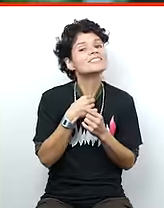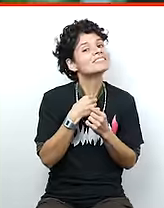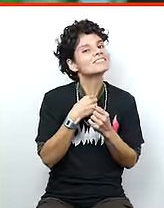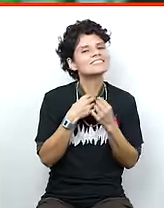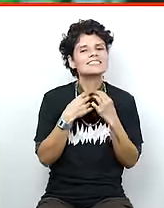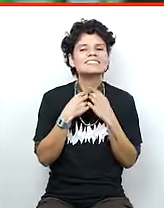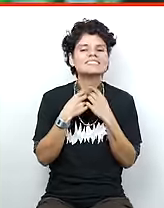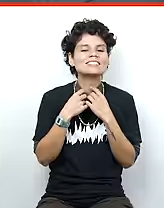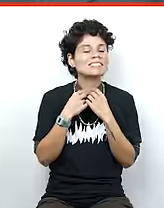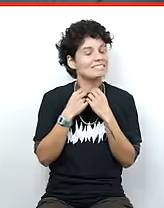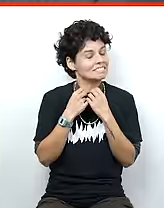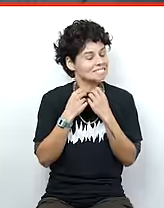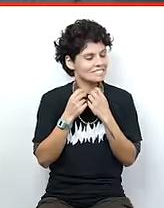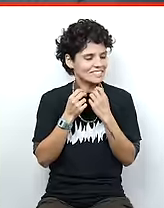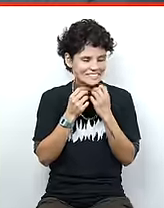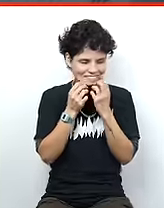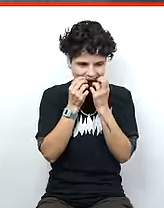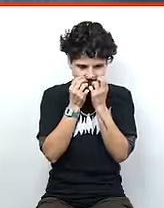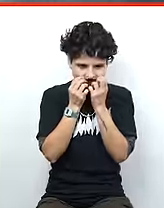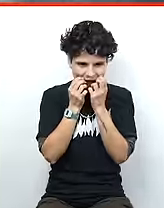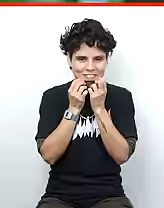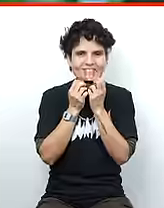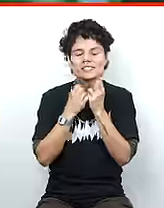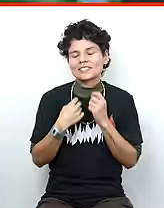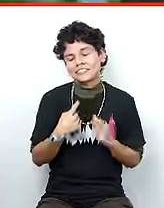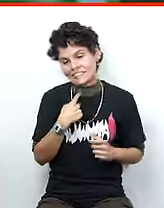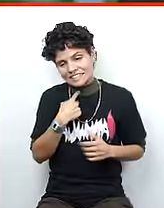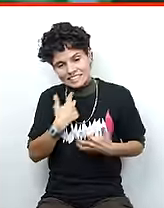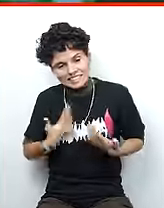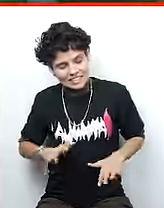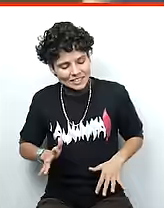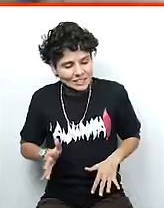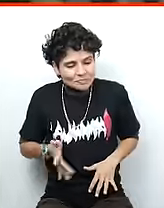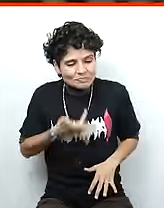Me cagaste, ¿ah? ¿Eh? Para que se vea también, po. Gracias, hermano.